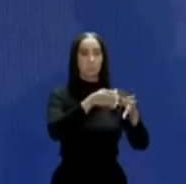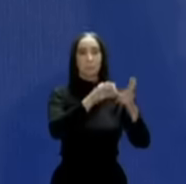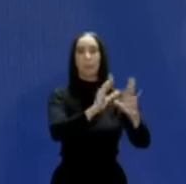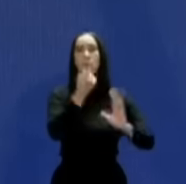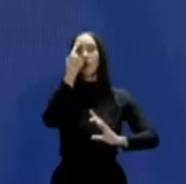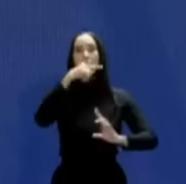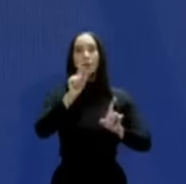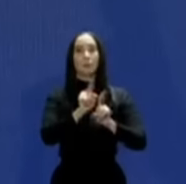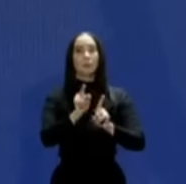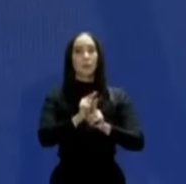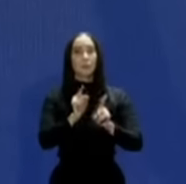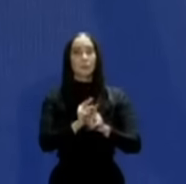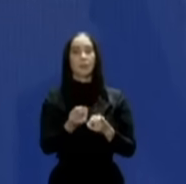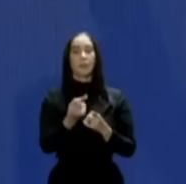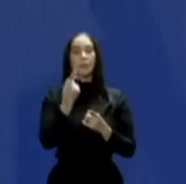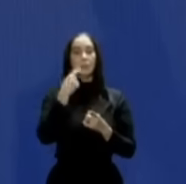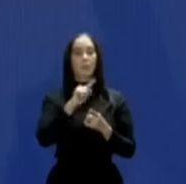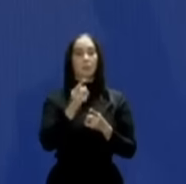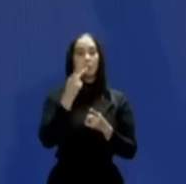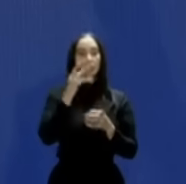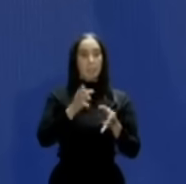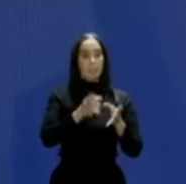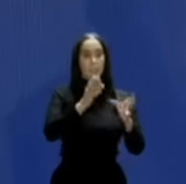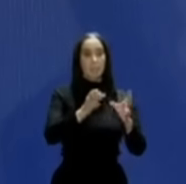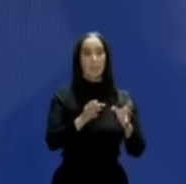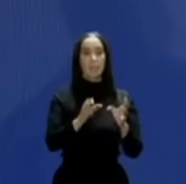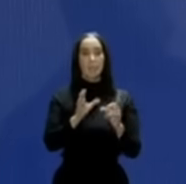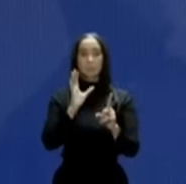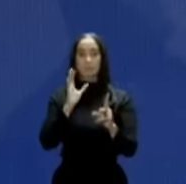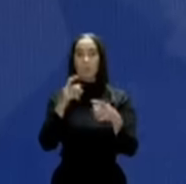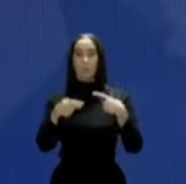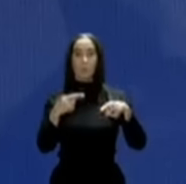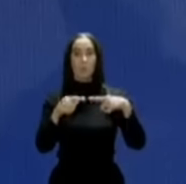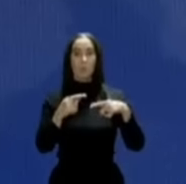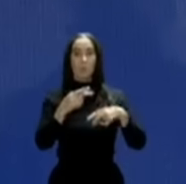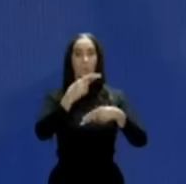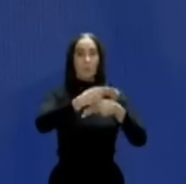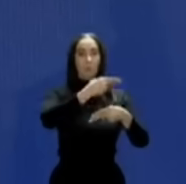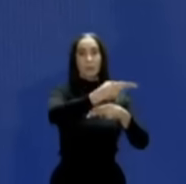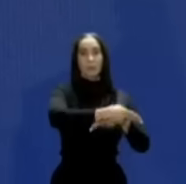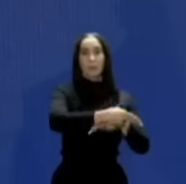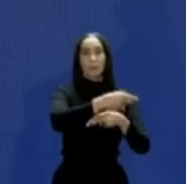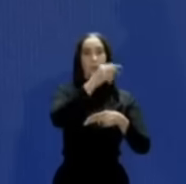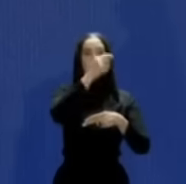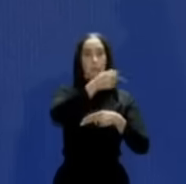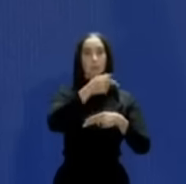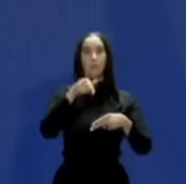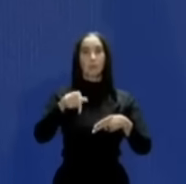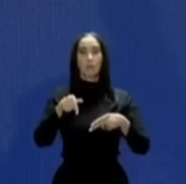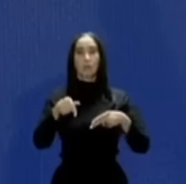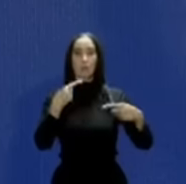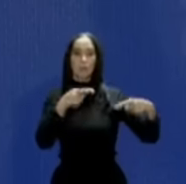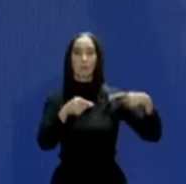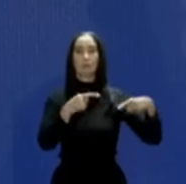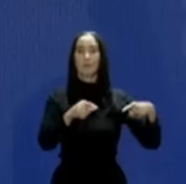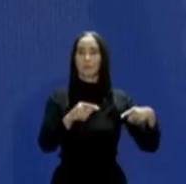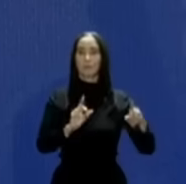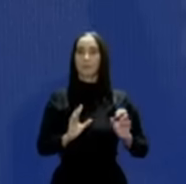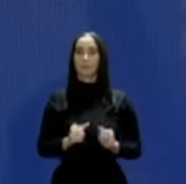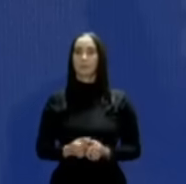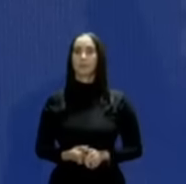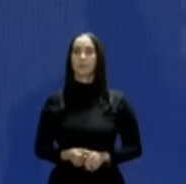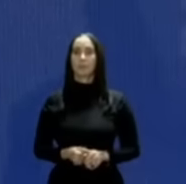para tratar de hacer el canal y provocar tanto al gobierno haitiano como al gobierno dominicano. Esa es la